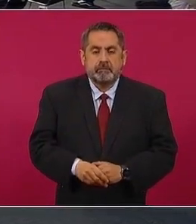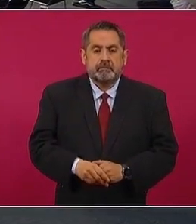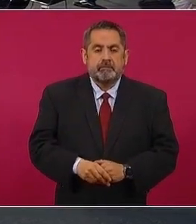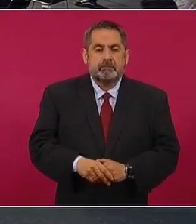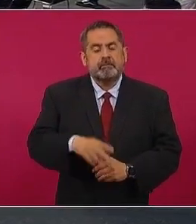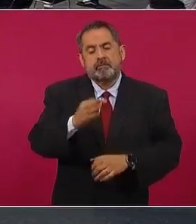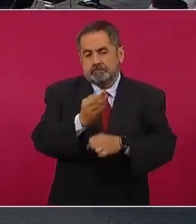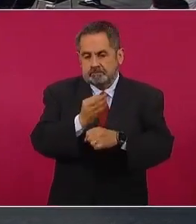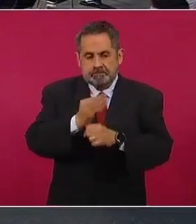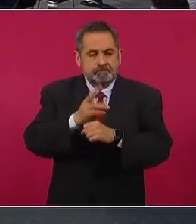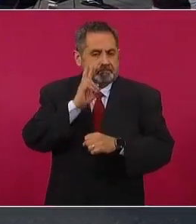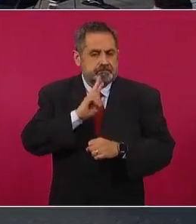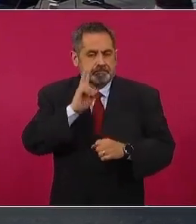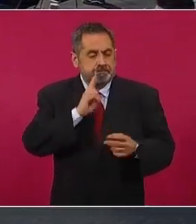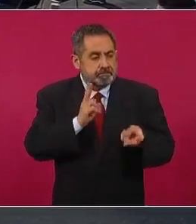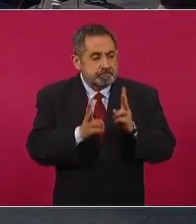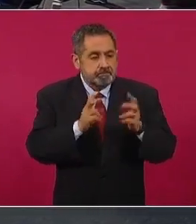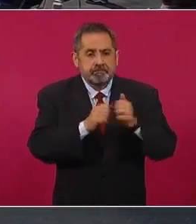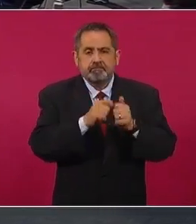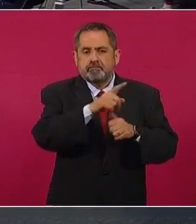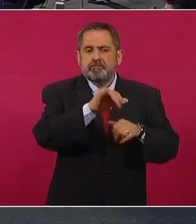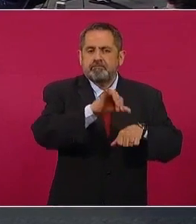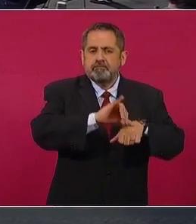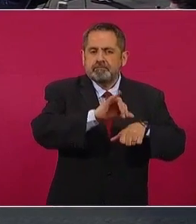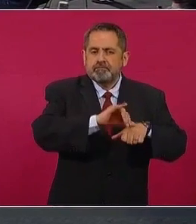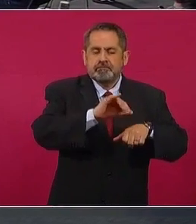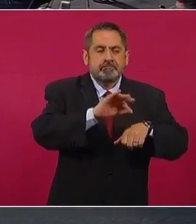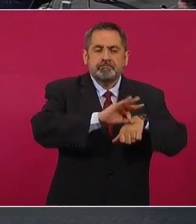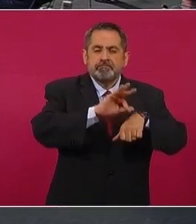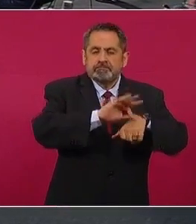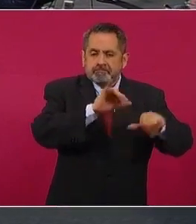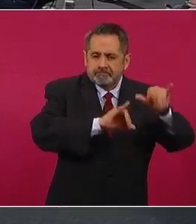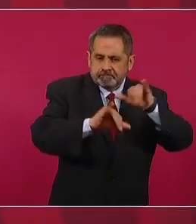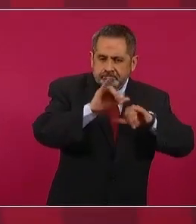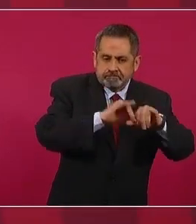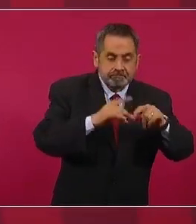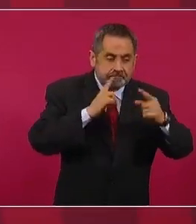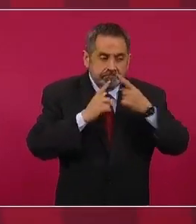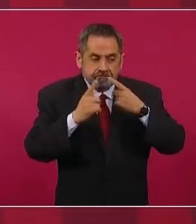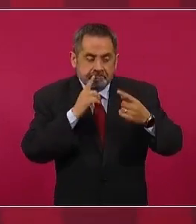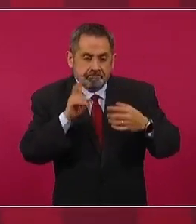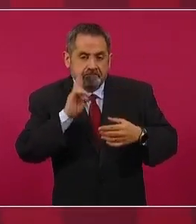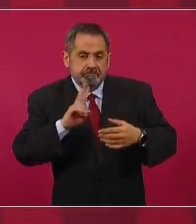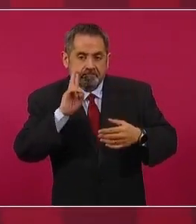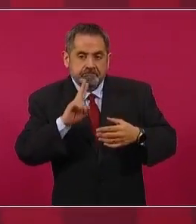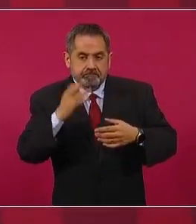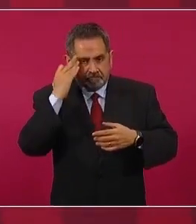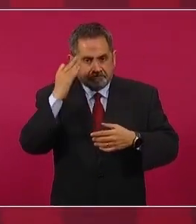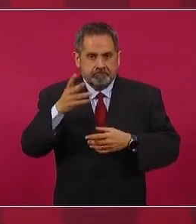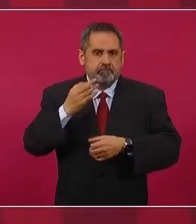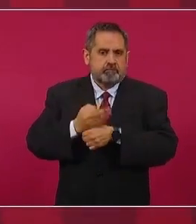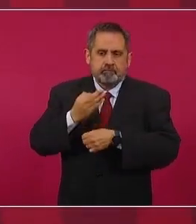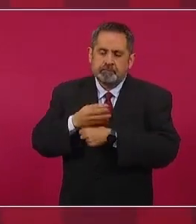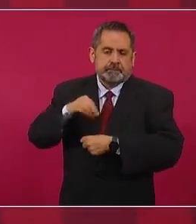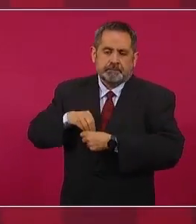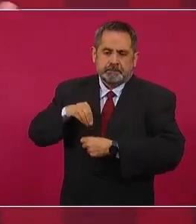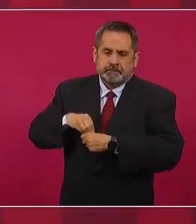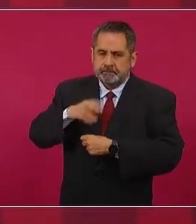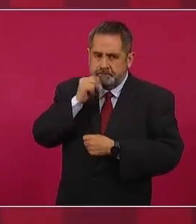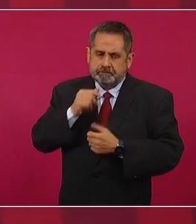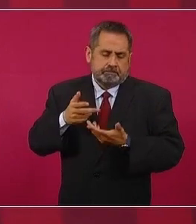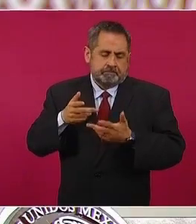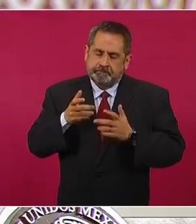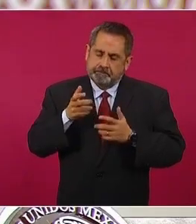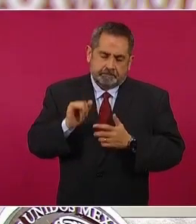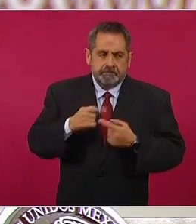Estamos en negociaciones con los laboratorios que los producen. Evidentemente, en una negociación de este tipo, esto es información confidencial, es parte de